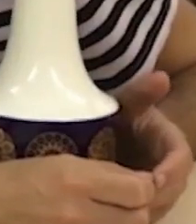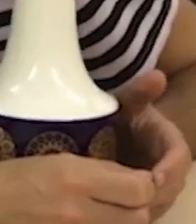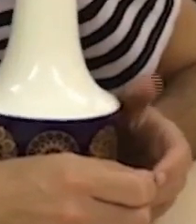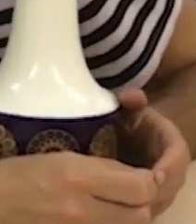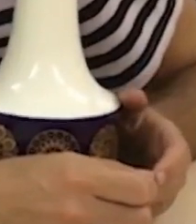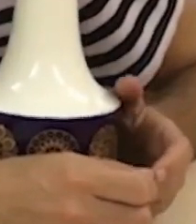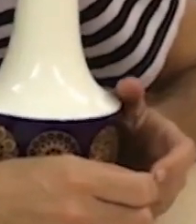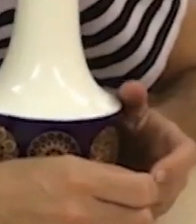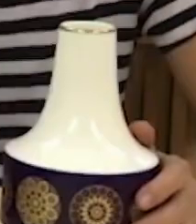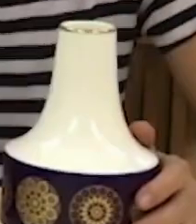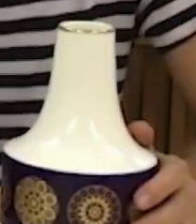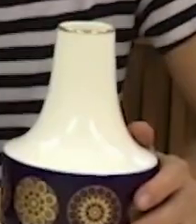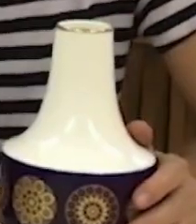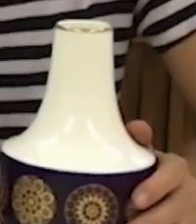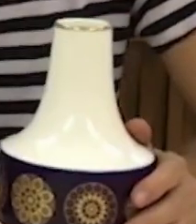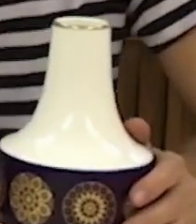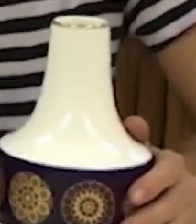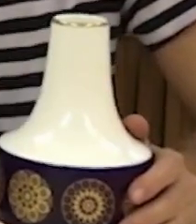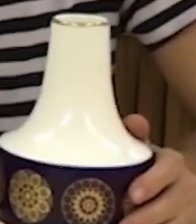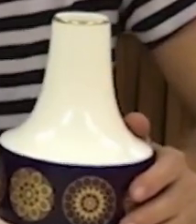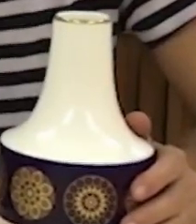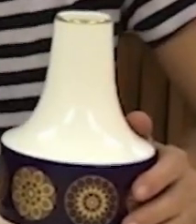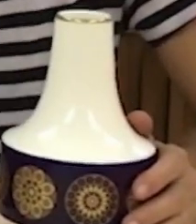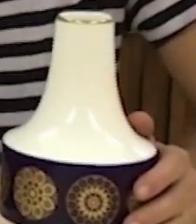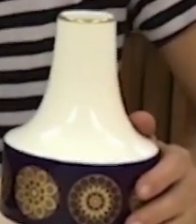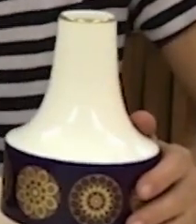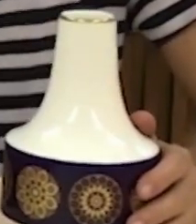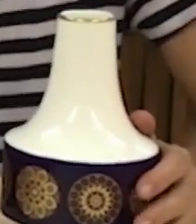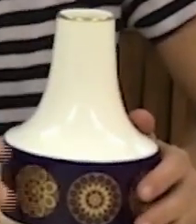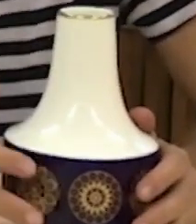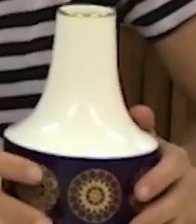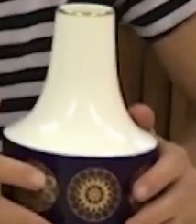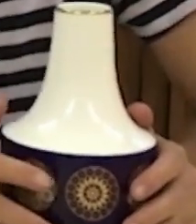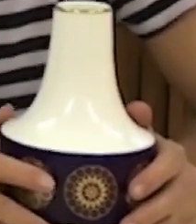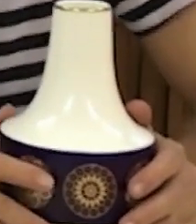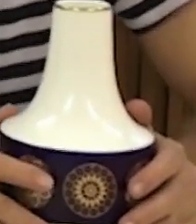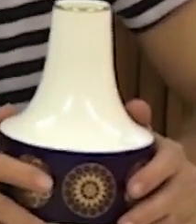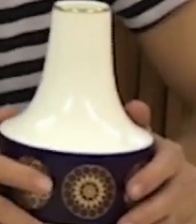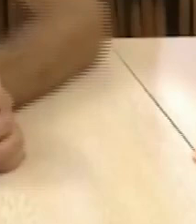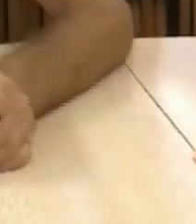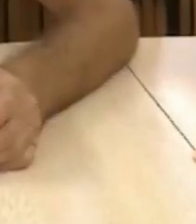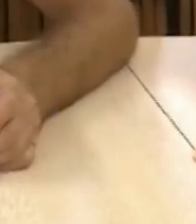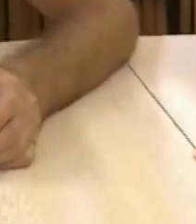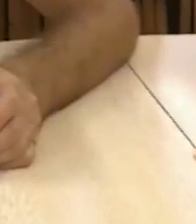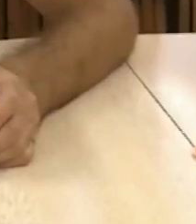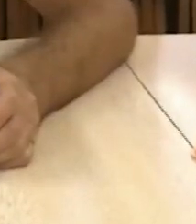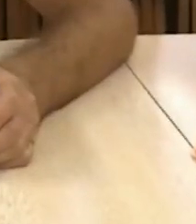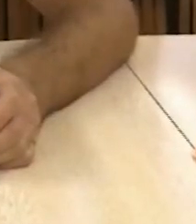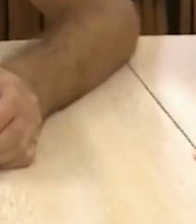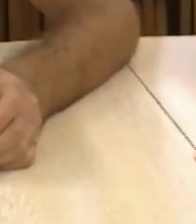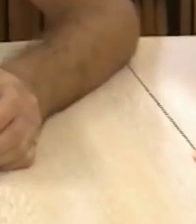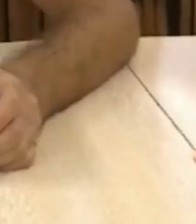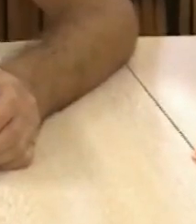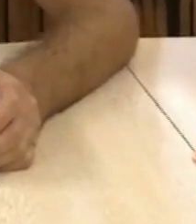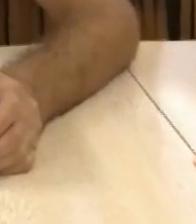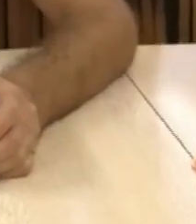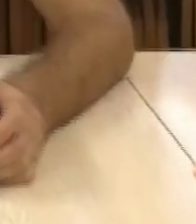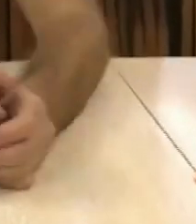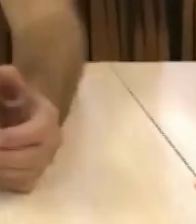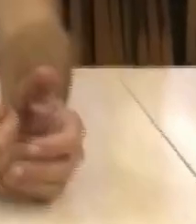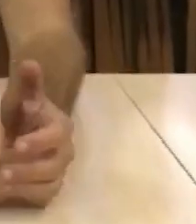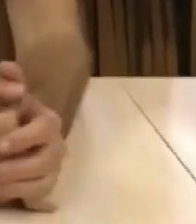Josefina es tu personaje. Ah, ¿usted me conoce? Sí. ¿De dónde? De vista. ¿Y cuál es su nombre?